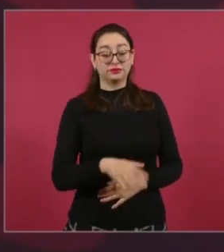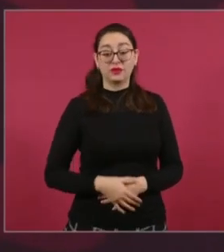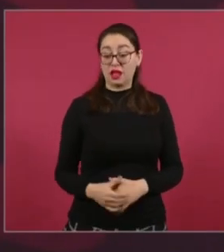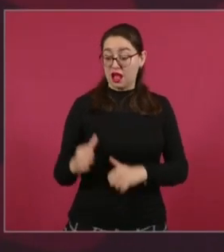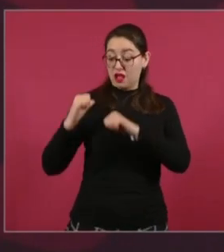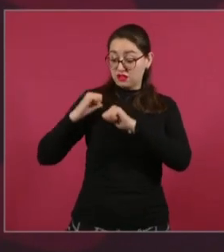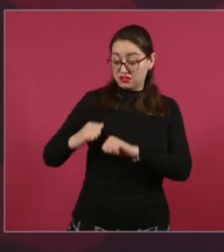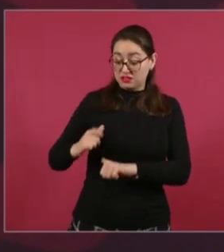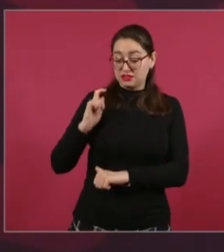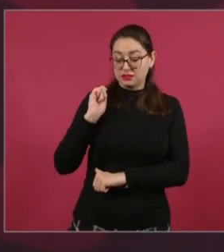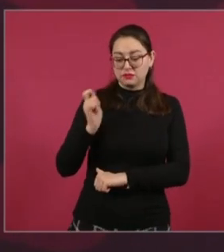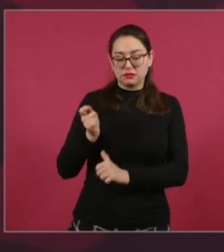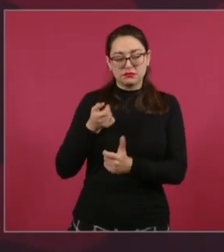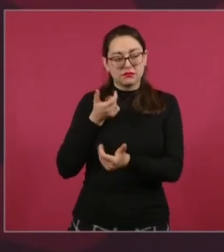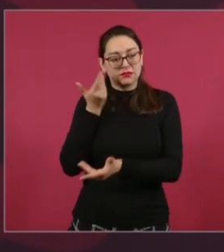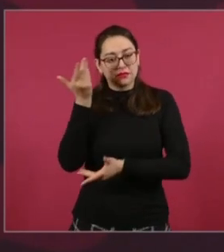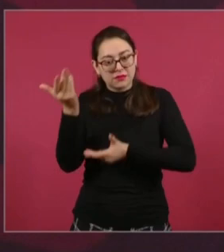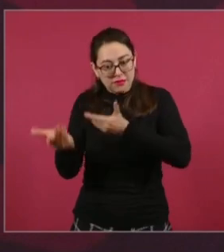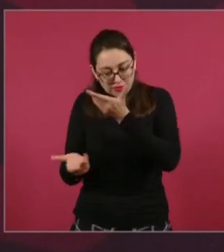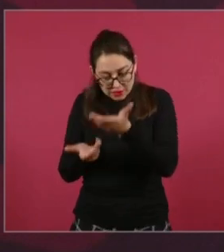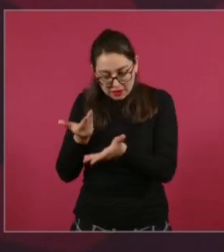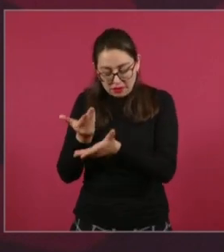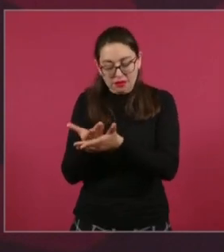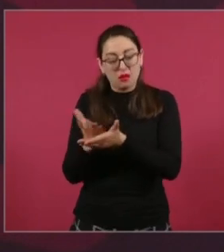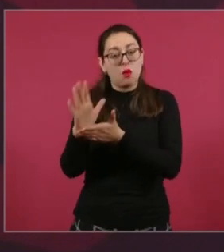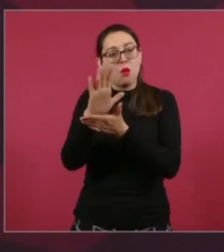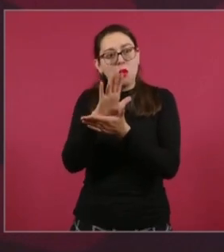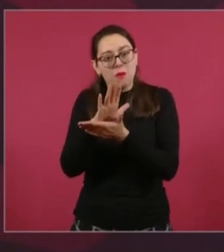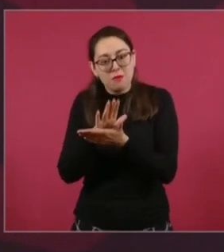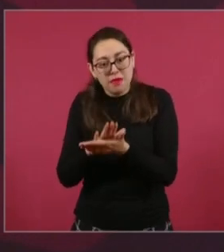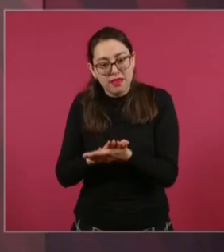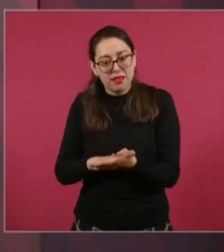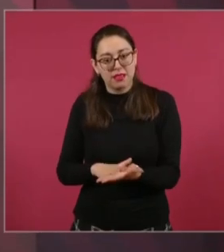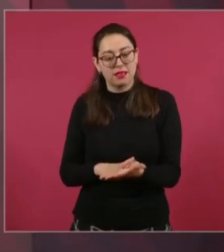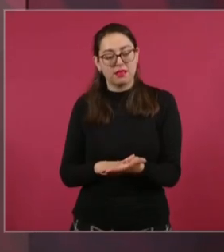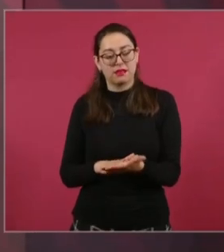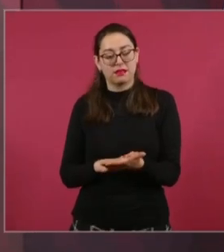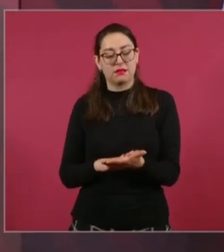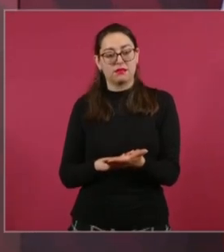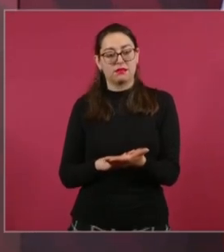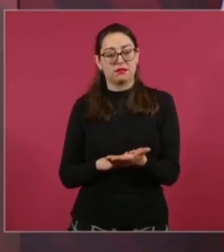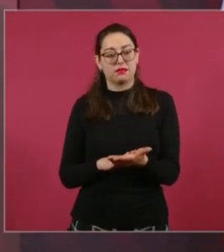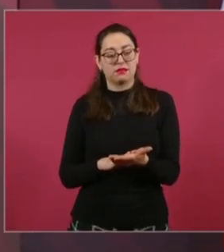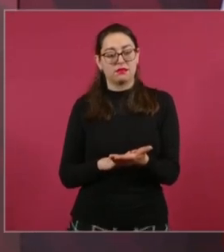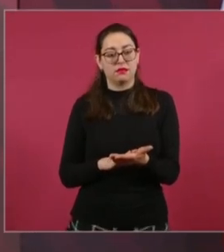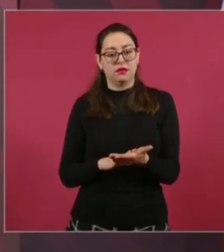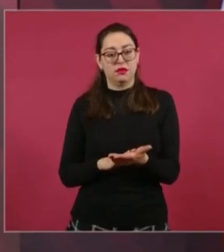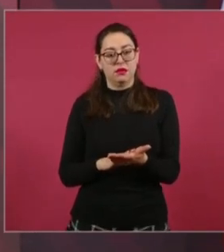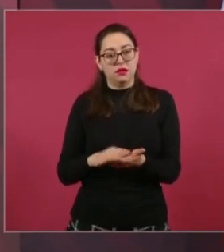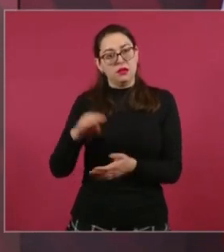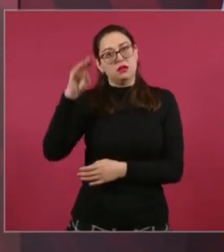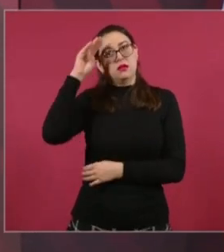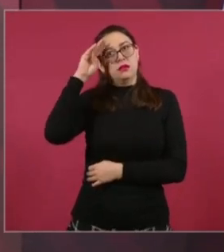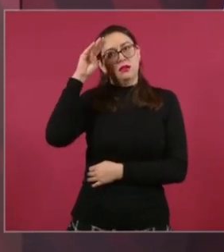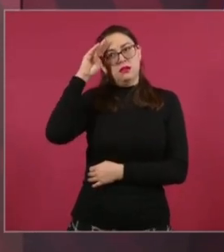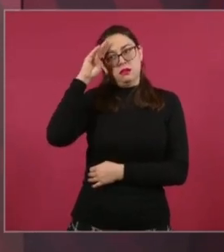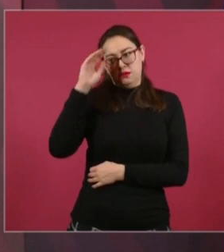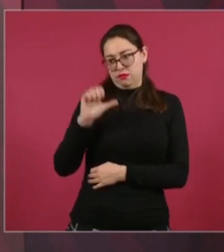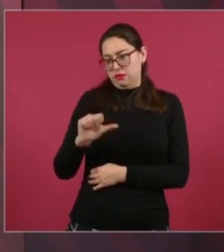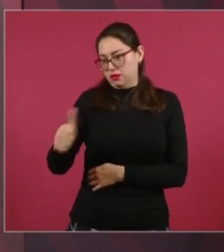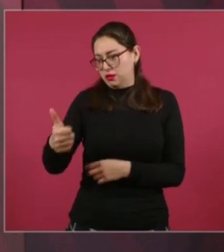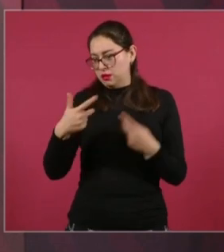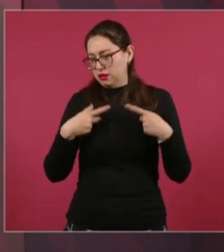es servir, el poder es humildad, el poder es pensar en el otro.